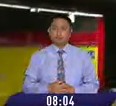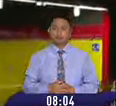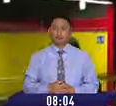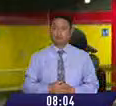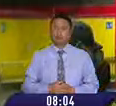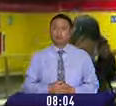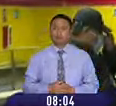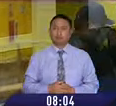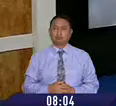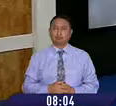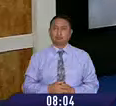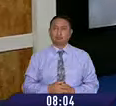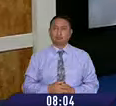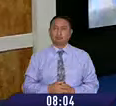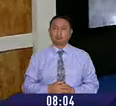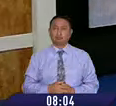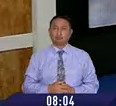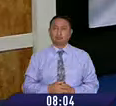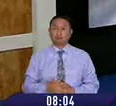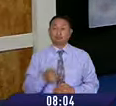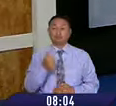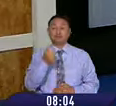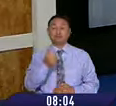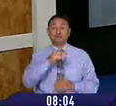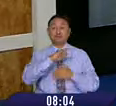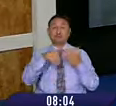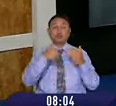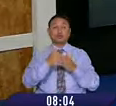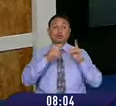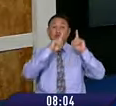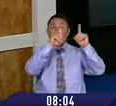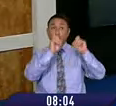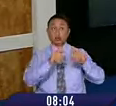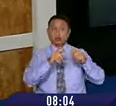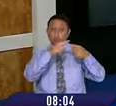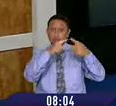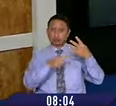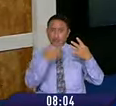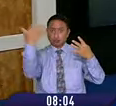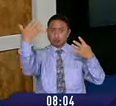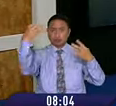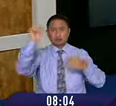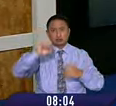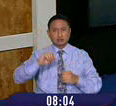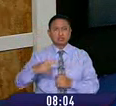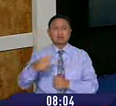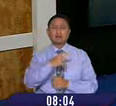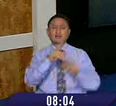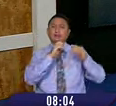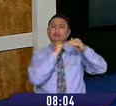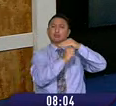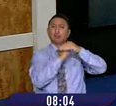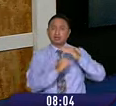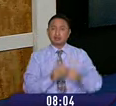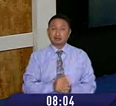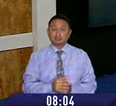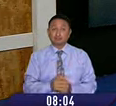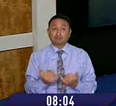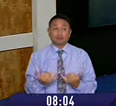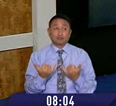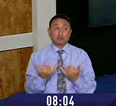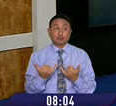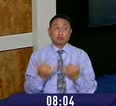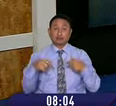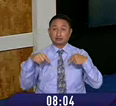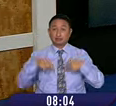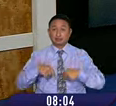Álvaro Terán. Y absolutamente válidas todas las inquietudes que tiene el alcalde de la ciudad referente al metro y hablando del metro de Quito,